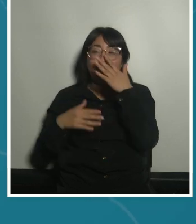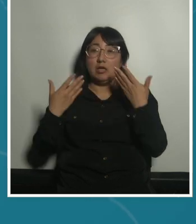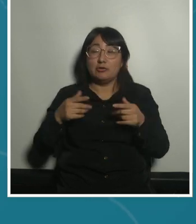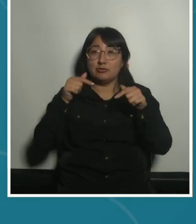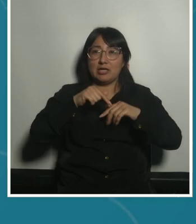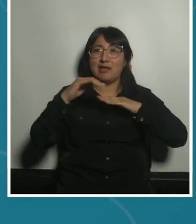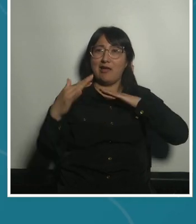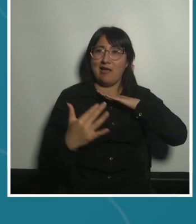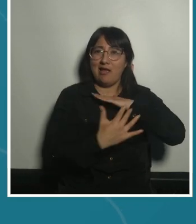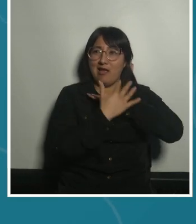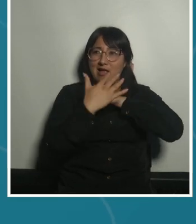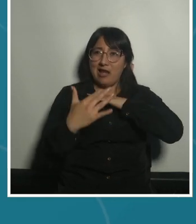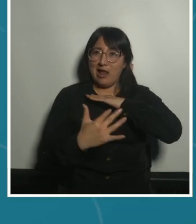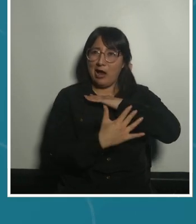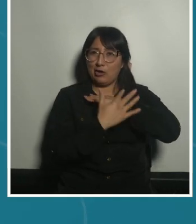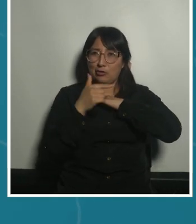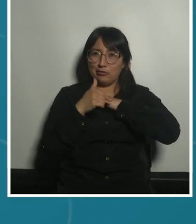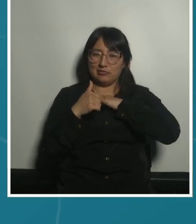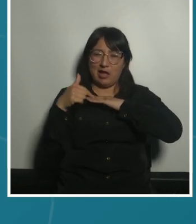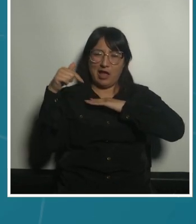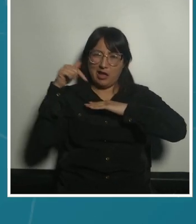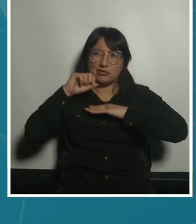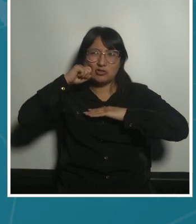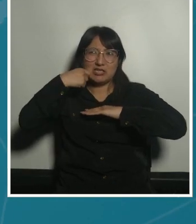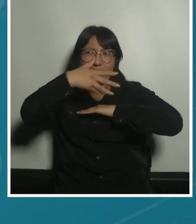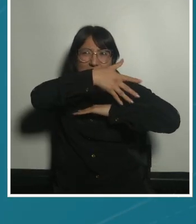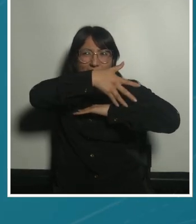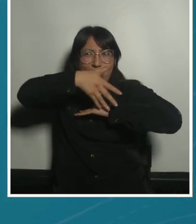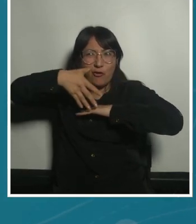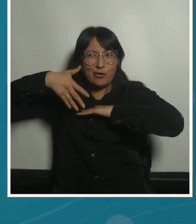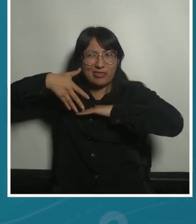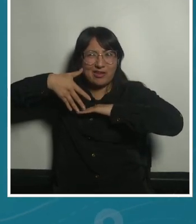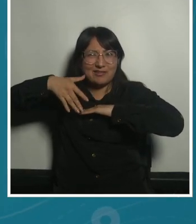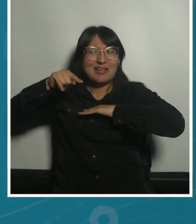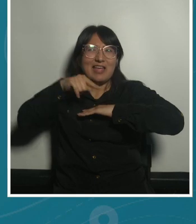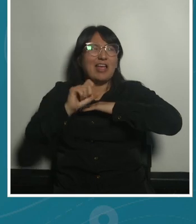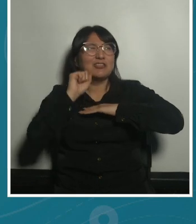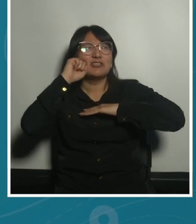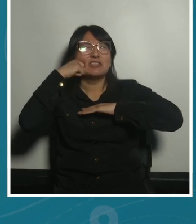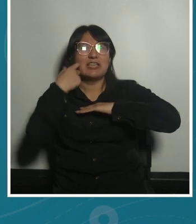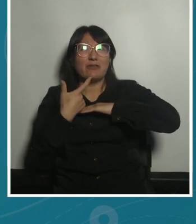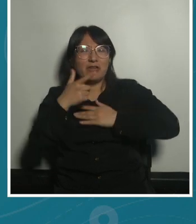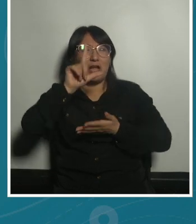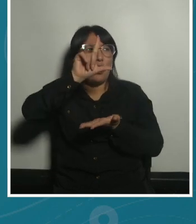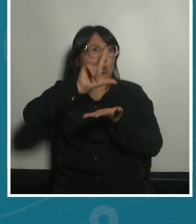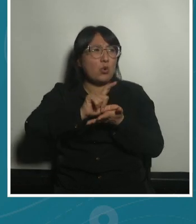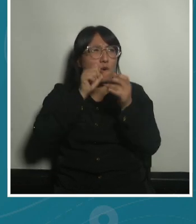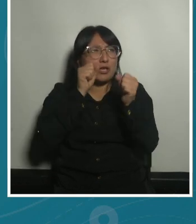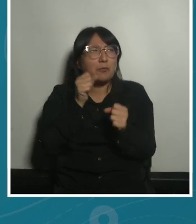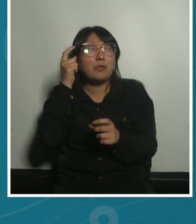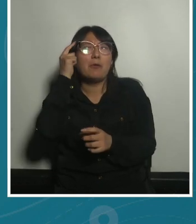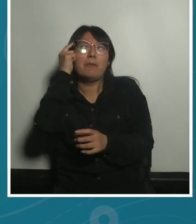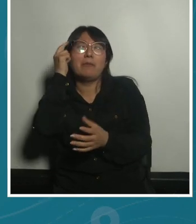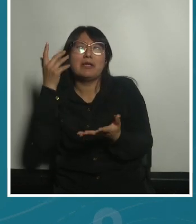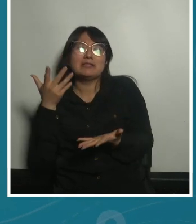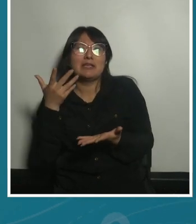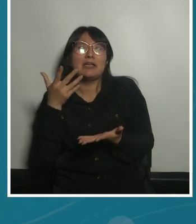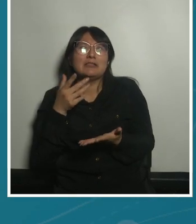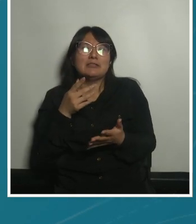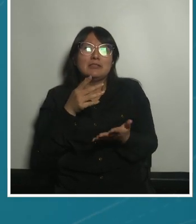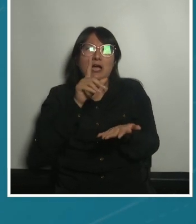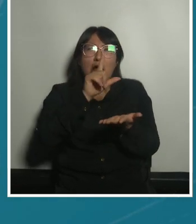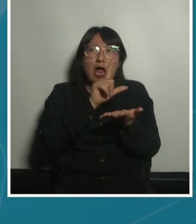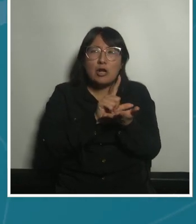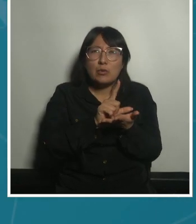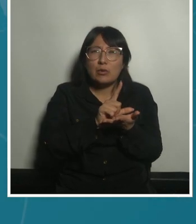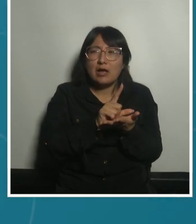costa? La costa es un borde. La costa es un espacio que se puede asimilar al espacio